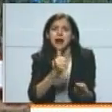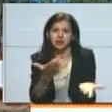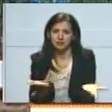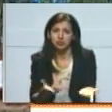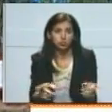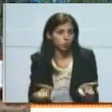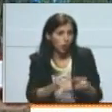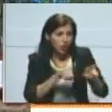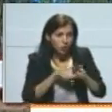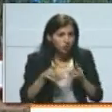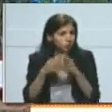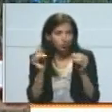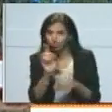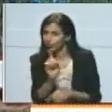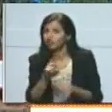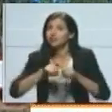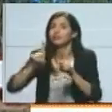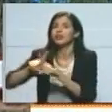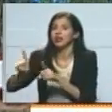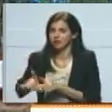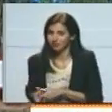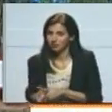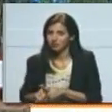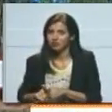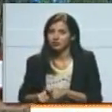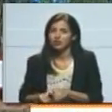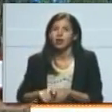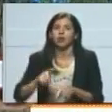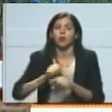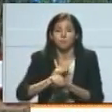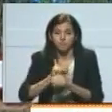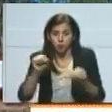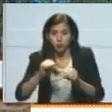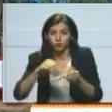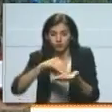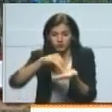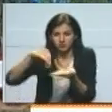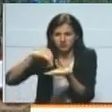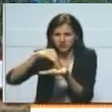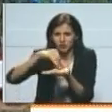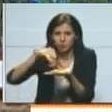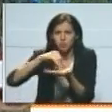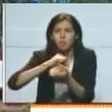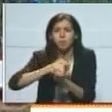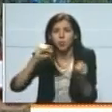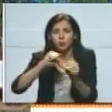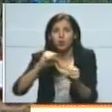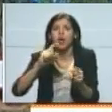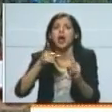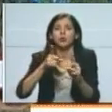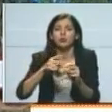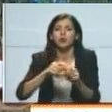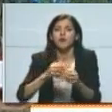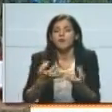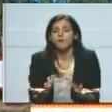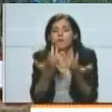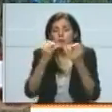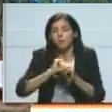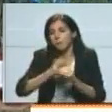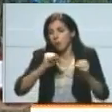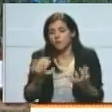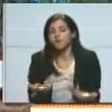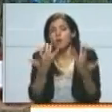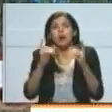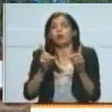explosivos que por su misma característica generan fuego, hay explosivos que no generan fuego. Por ejemplo,